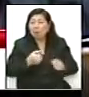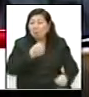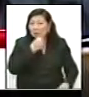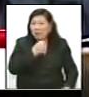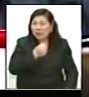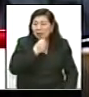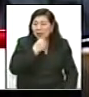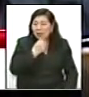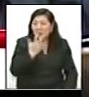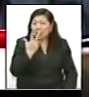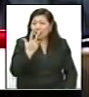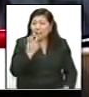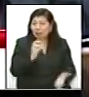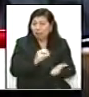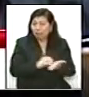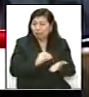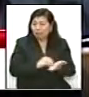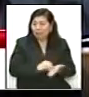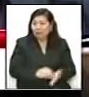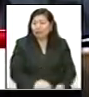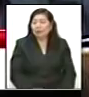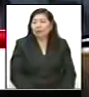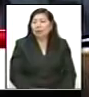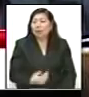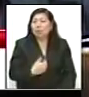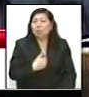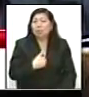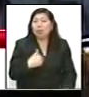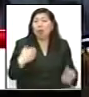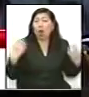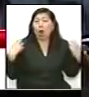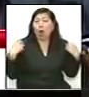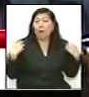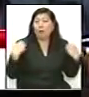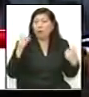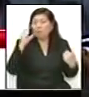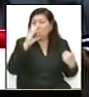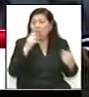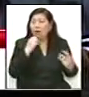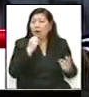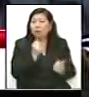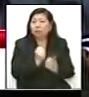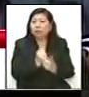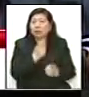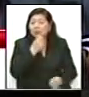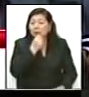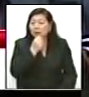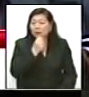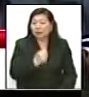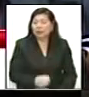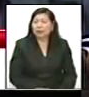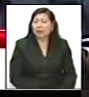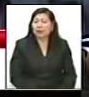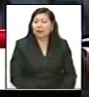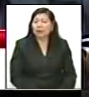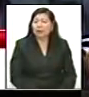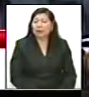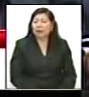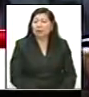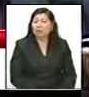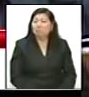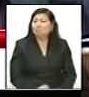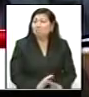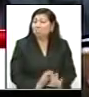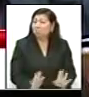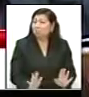periodistas 3 veces en mi despacho, buscando una entrevista con Luz Salgado. A Dios